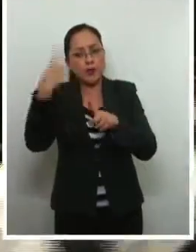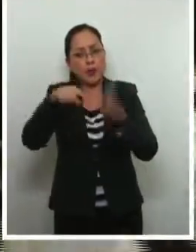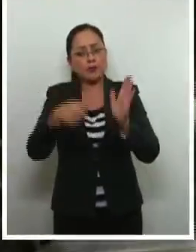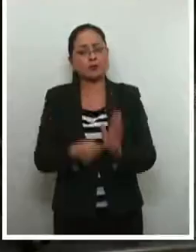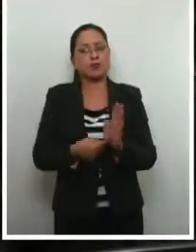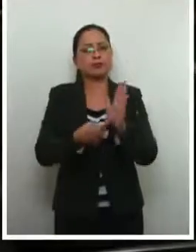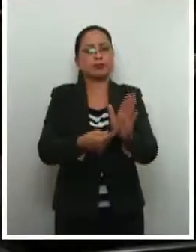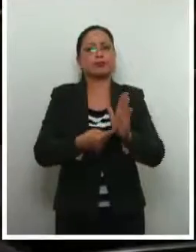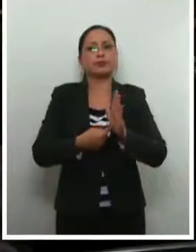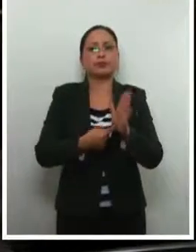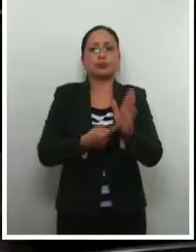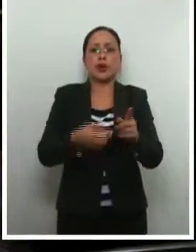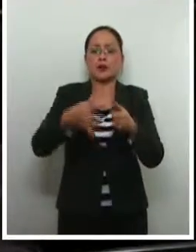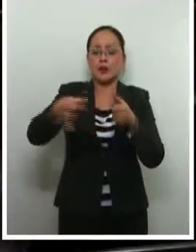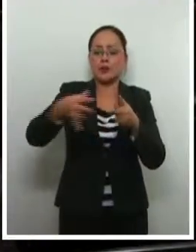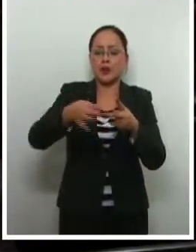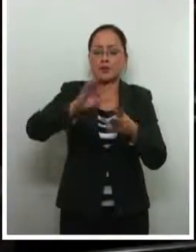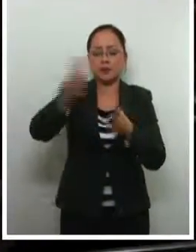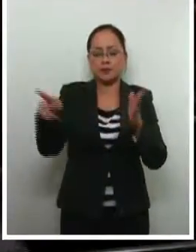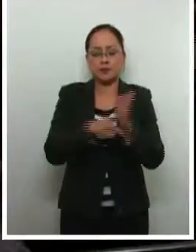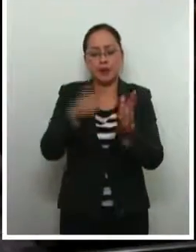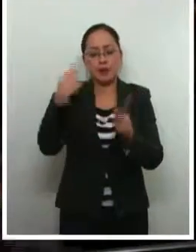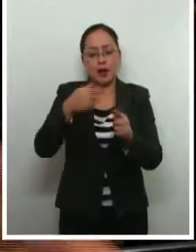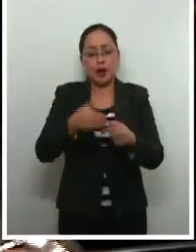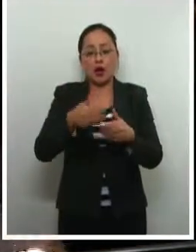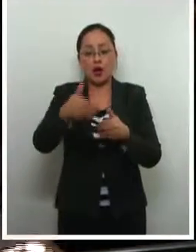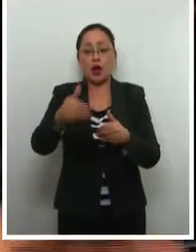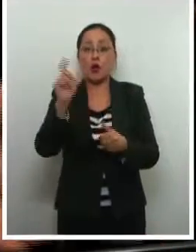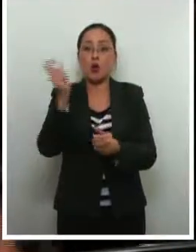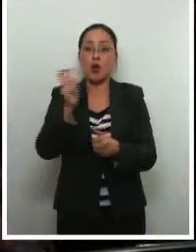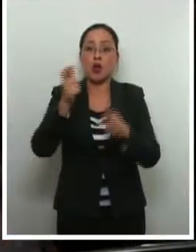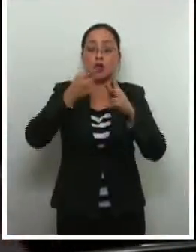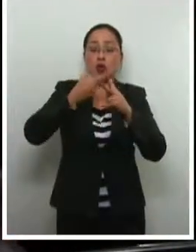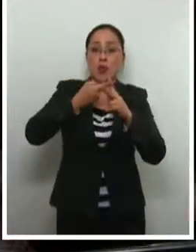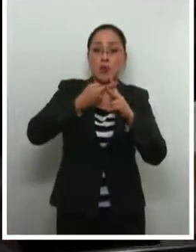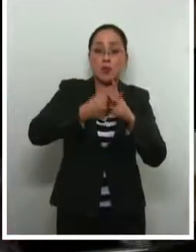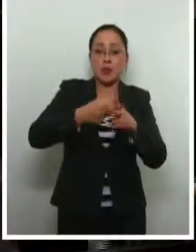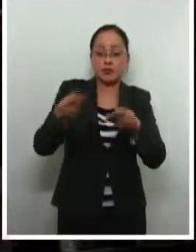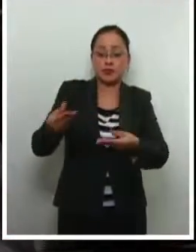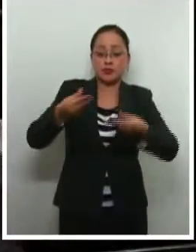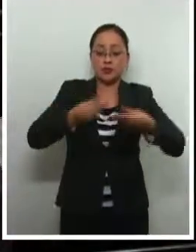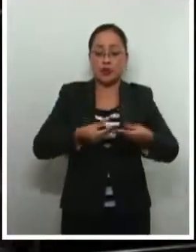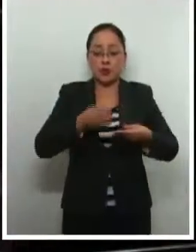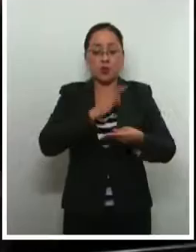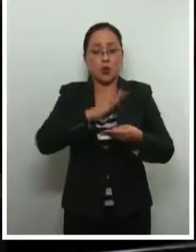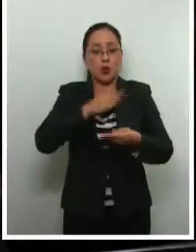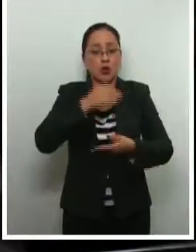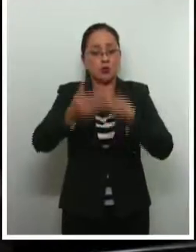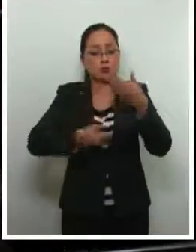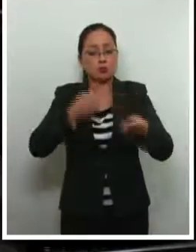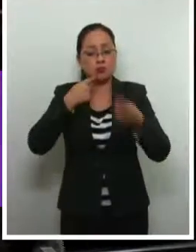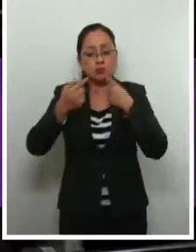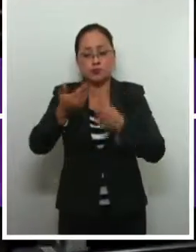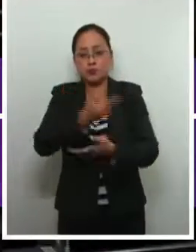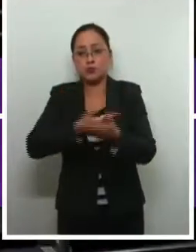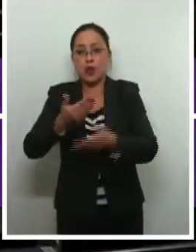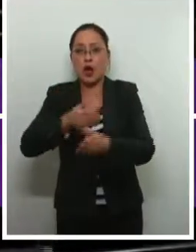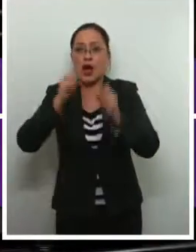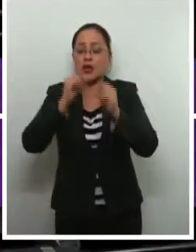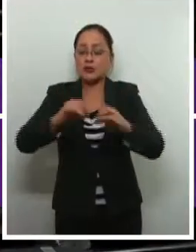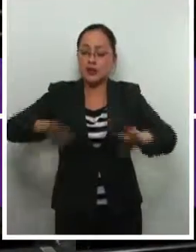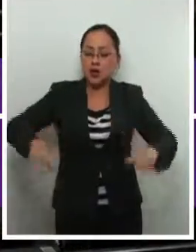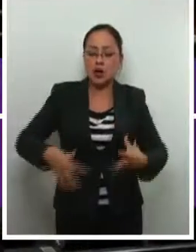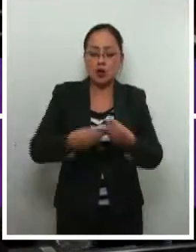presentando las reservas para que al momento de que lleguen a este pleno puedan ser discutidas de